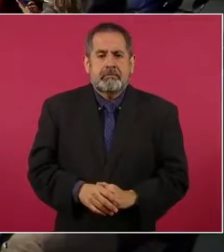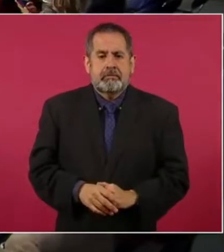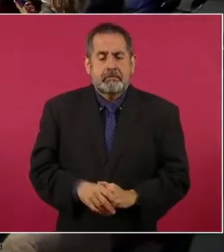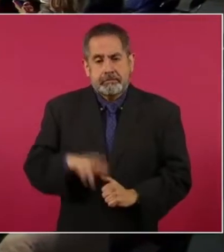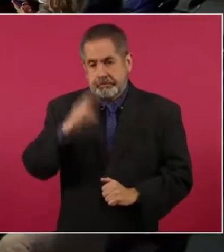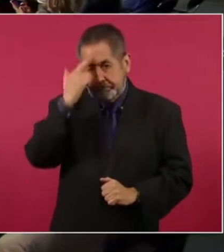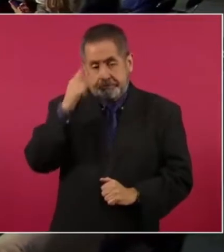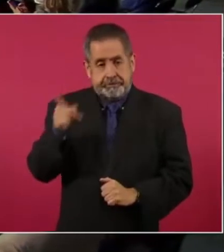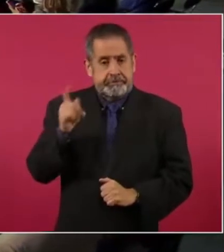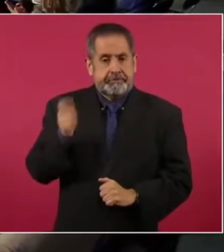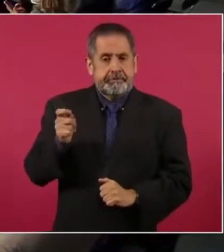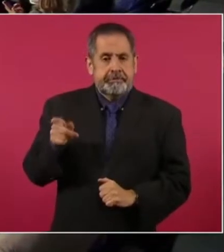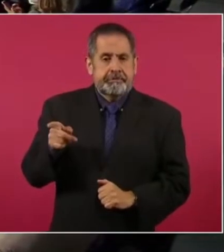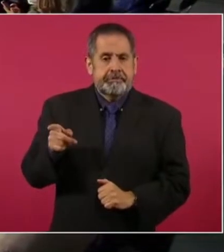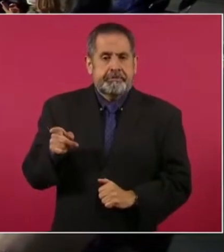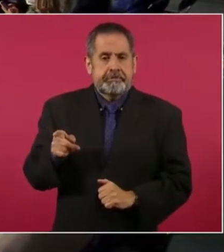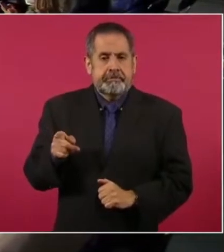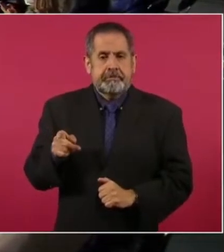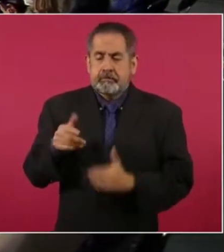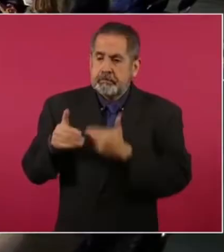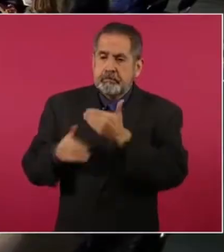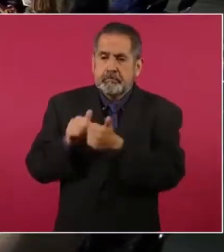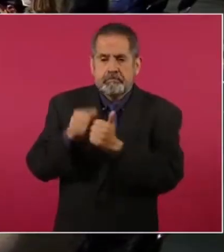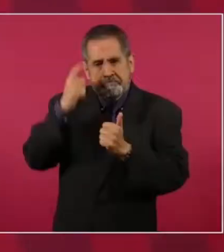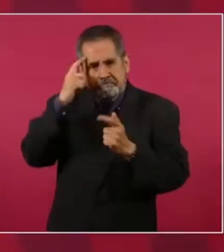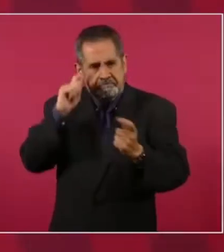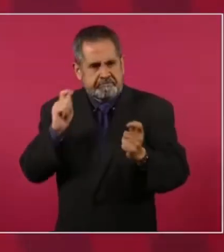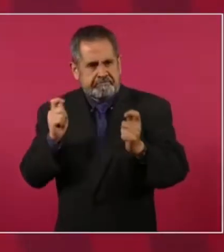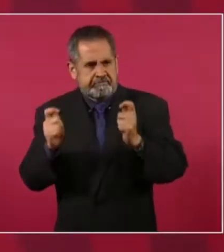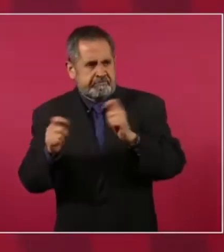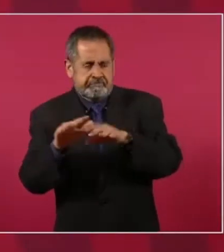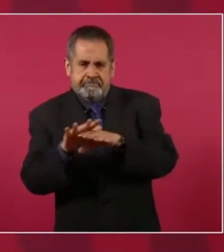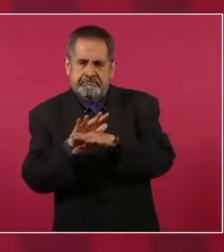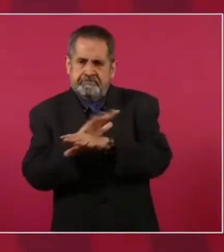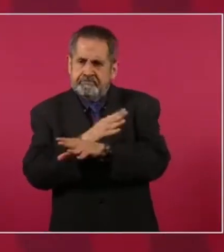Acuérdense que este es un proceso de transformación